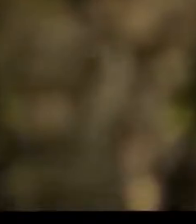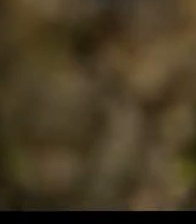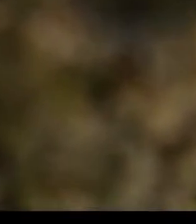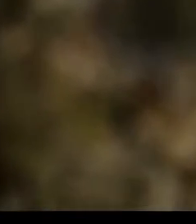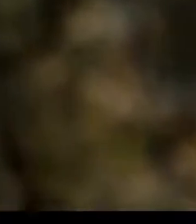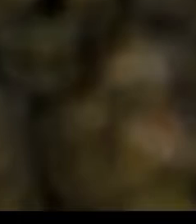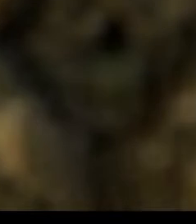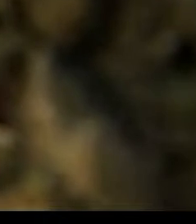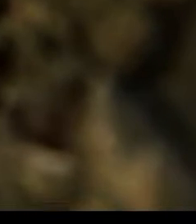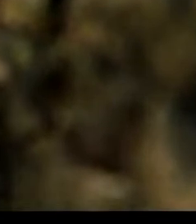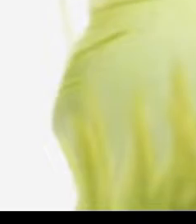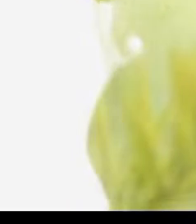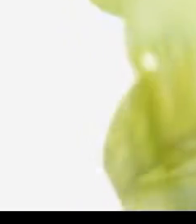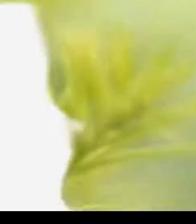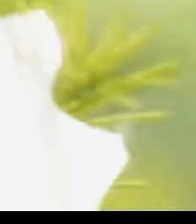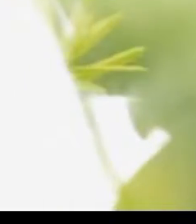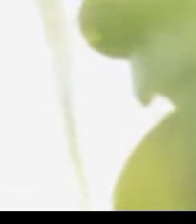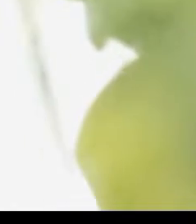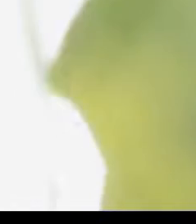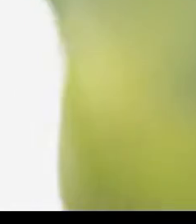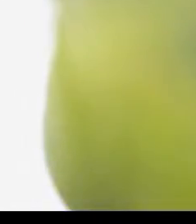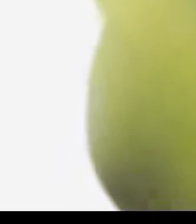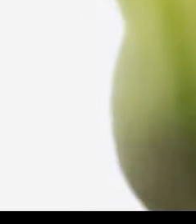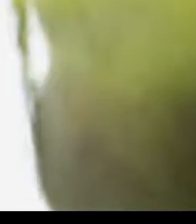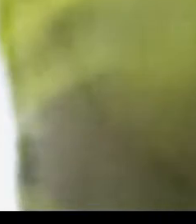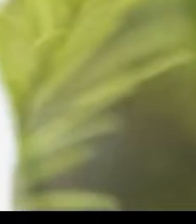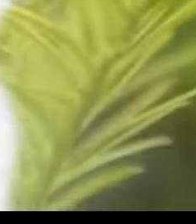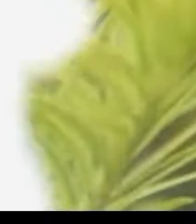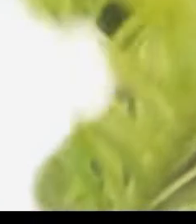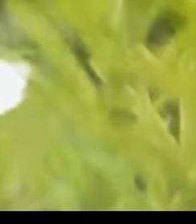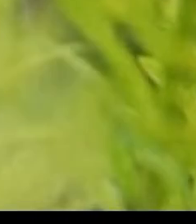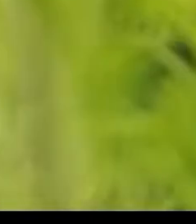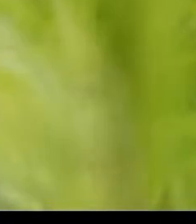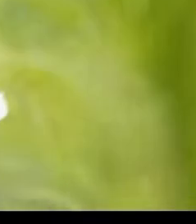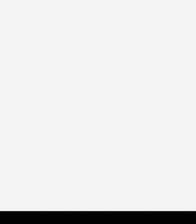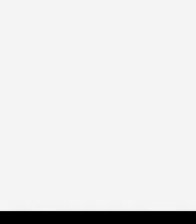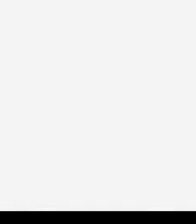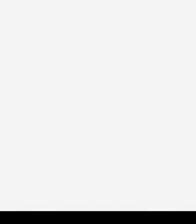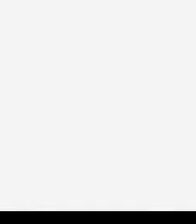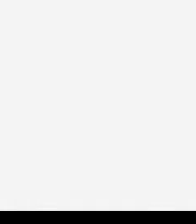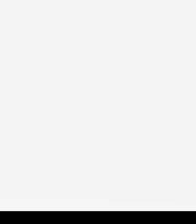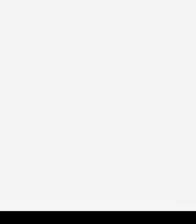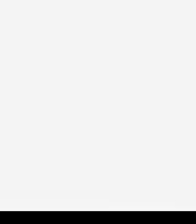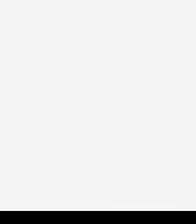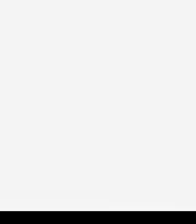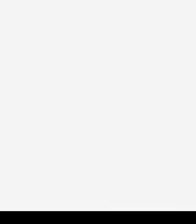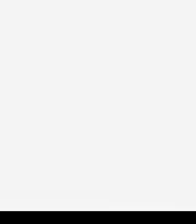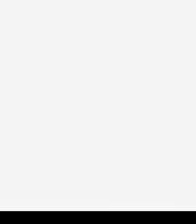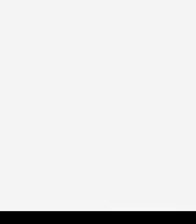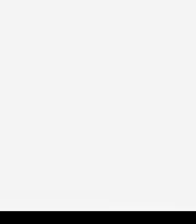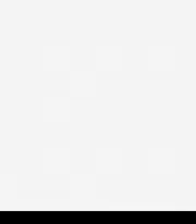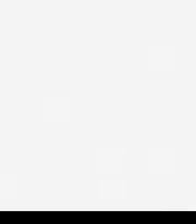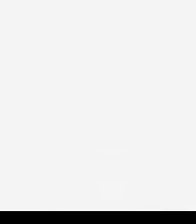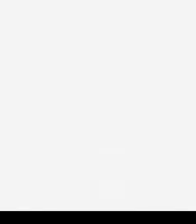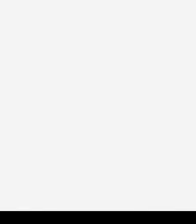te imaginas lo fácil que fue reconocerte y entender, porque